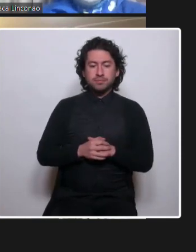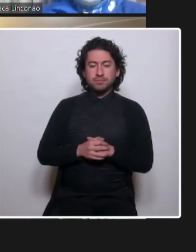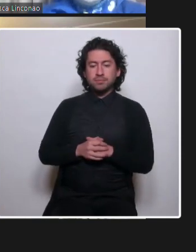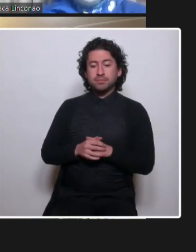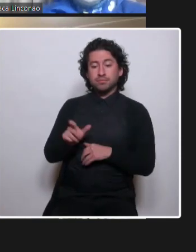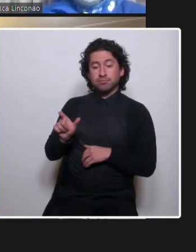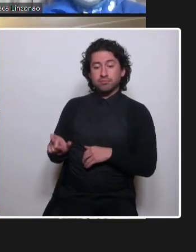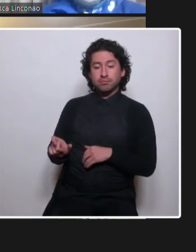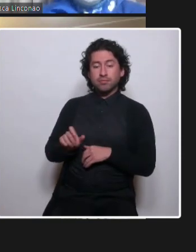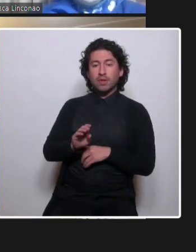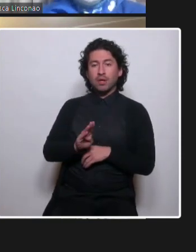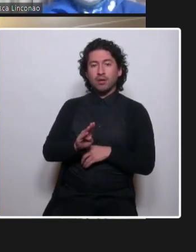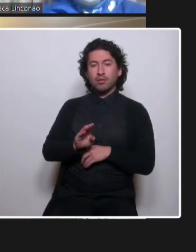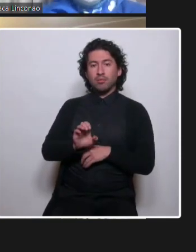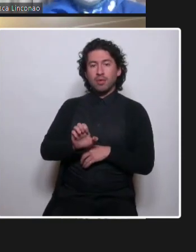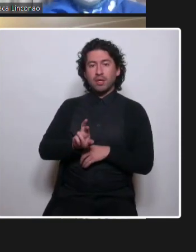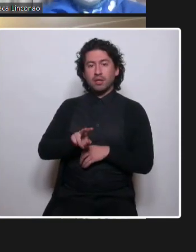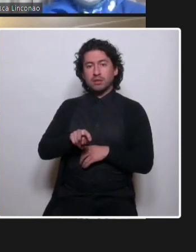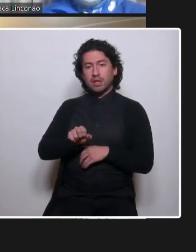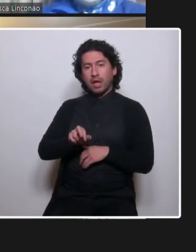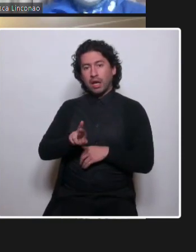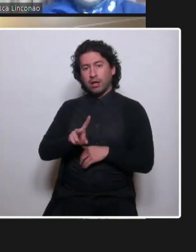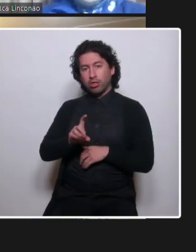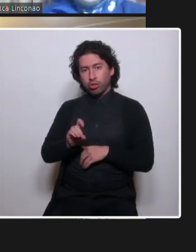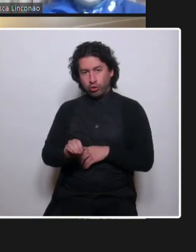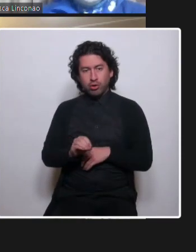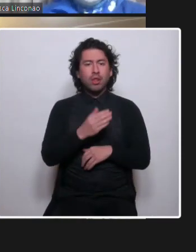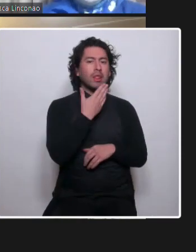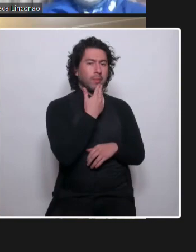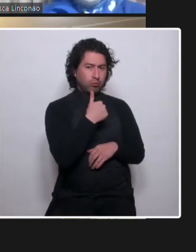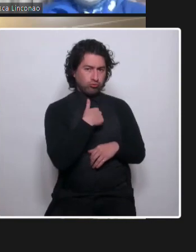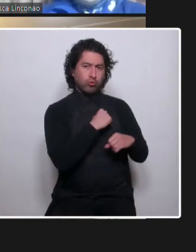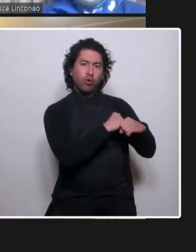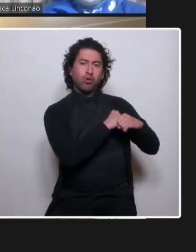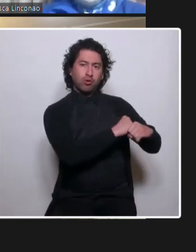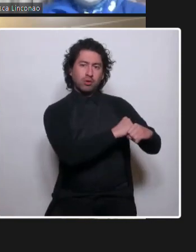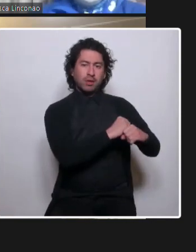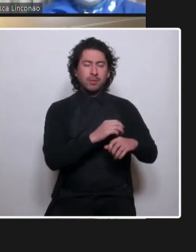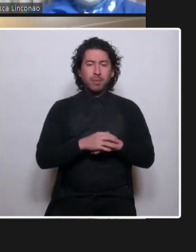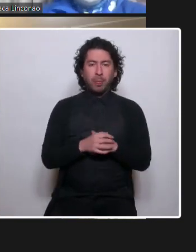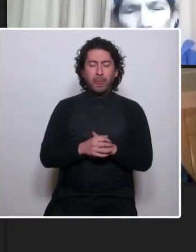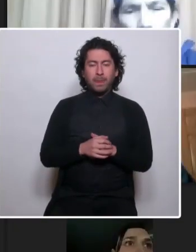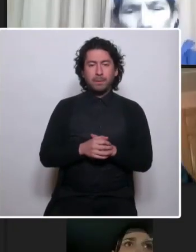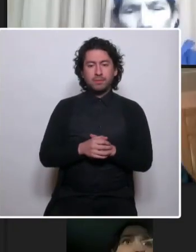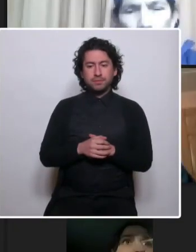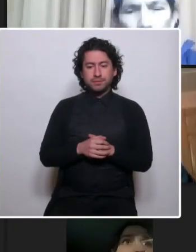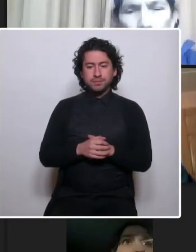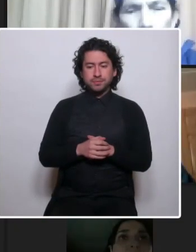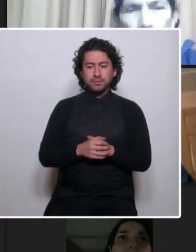Convencional Bernardo de la Maza. En contra también, señor secretario.